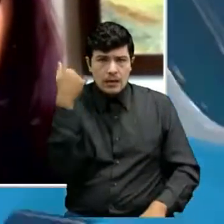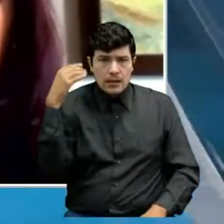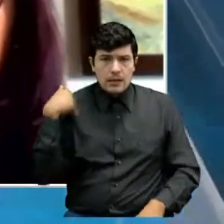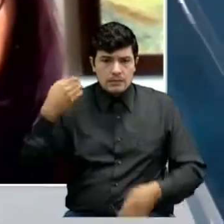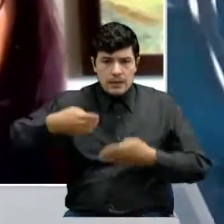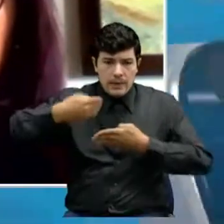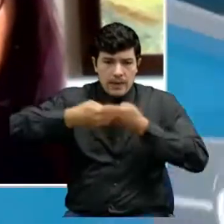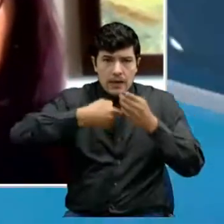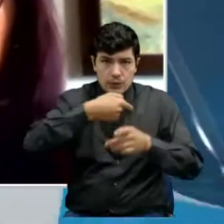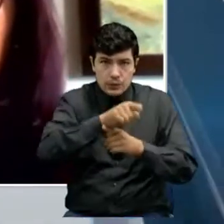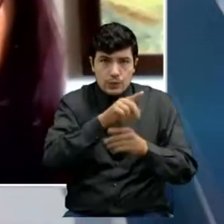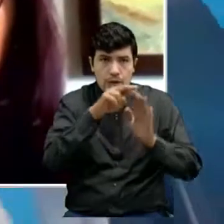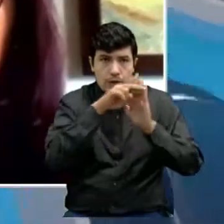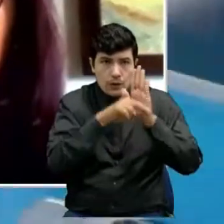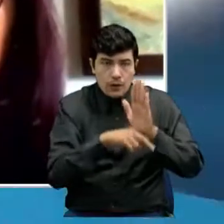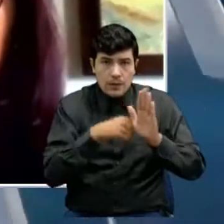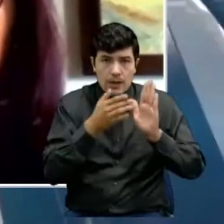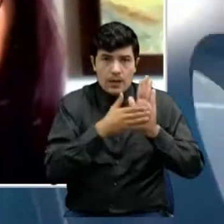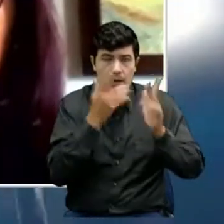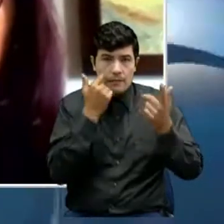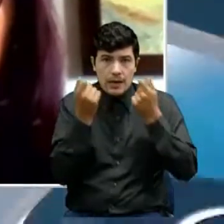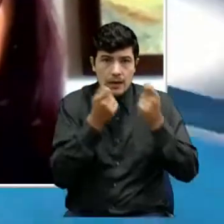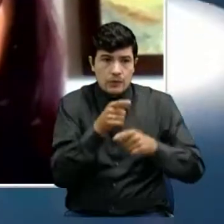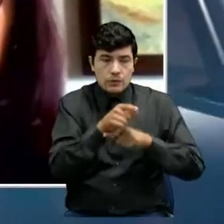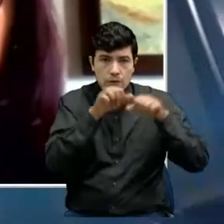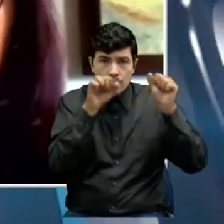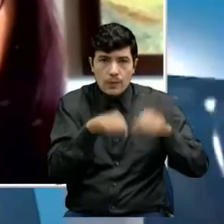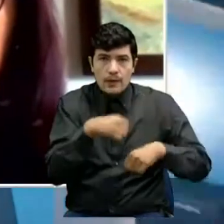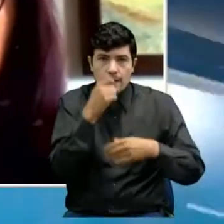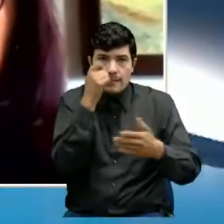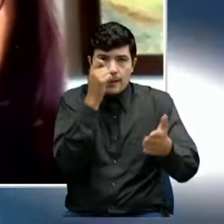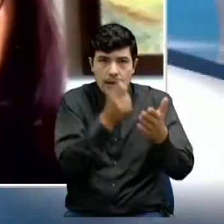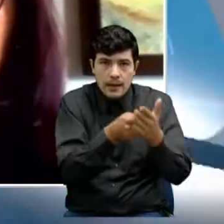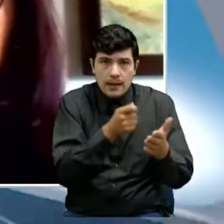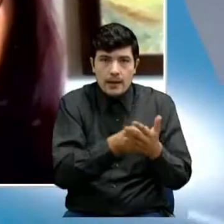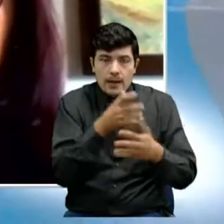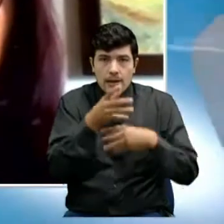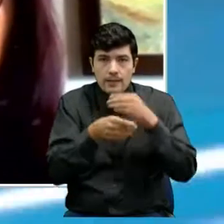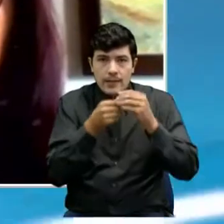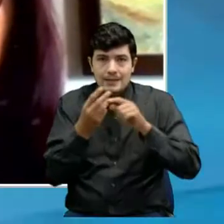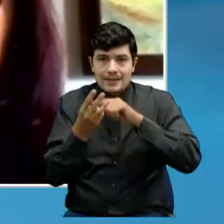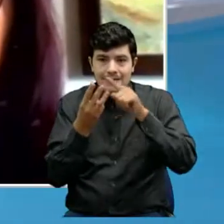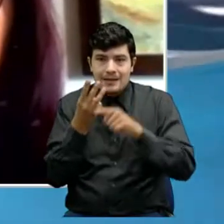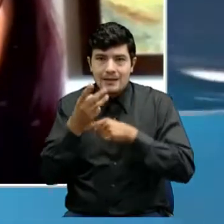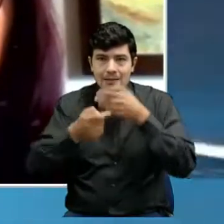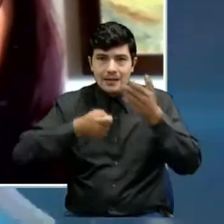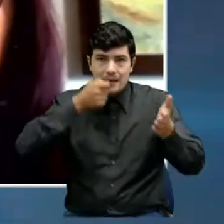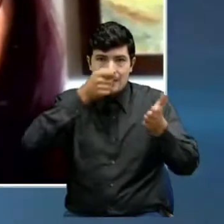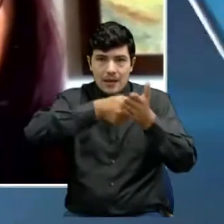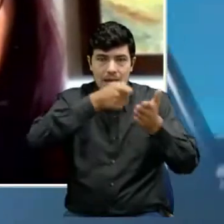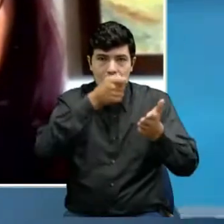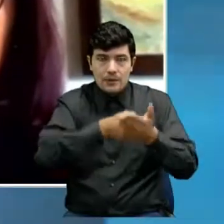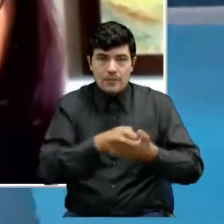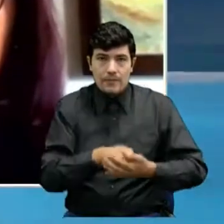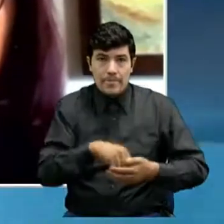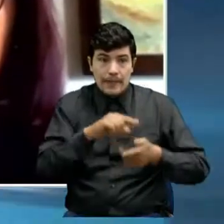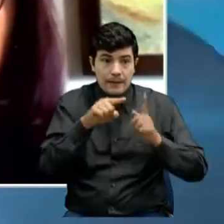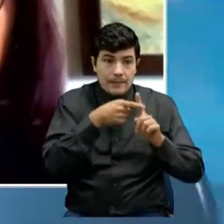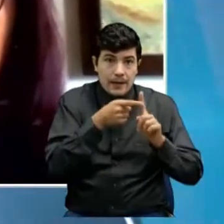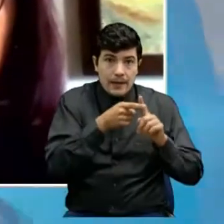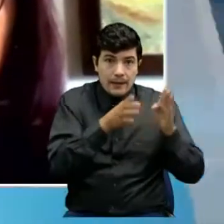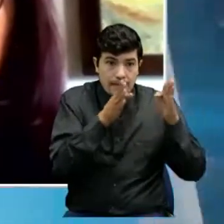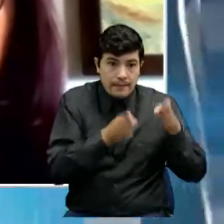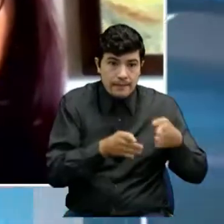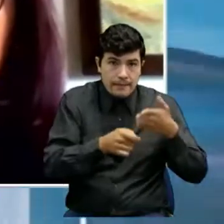ha venido con la norma también con la posibilidad de pagarse, de hacerse en tres pagos. Esta primera parte